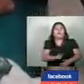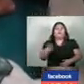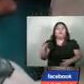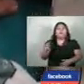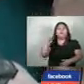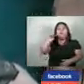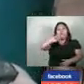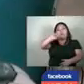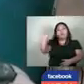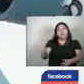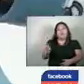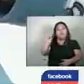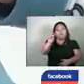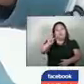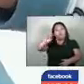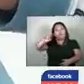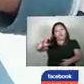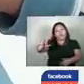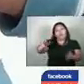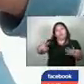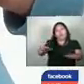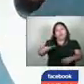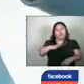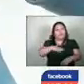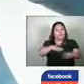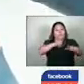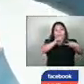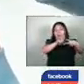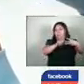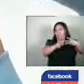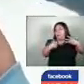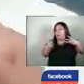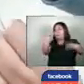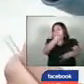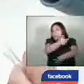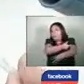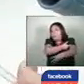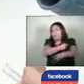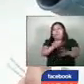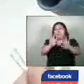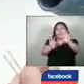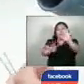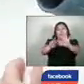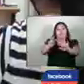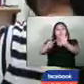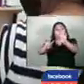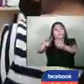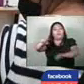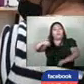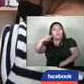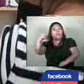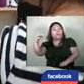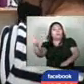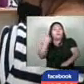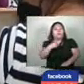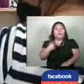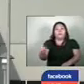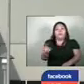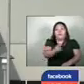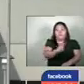un 23% de quienes ya tienen las primeras dos, es decir, 979.000 salvadoreños.